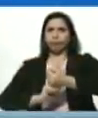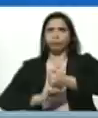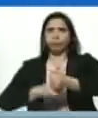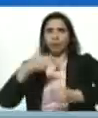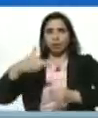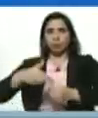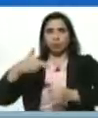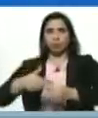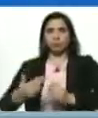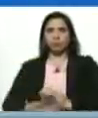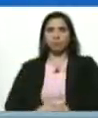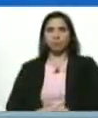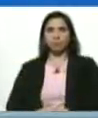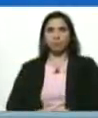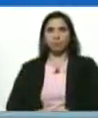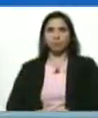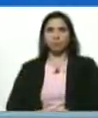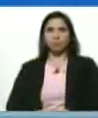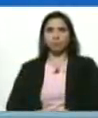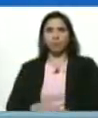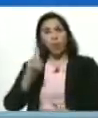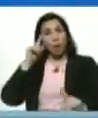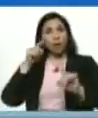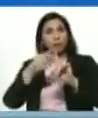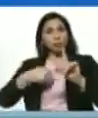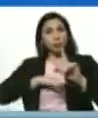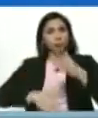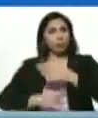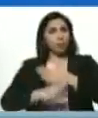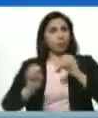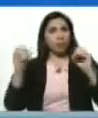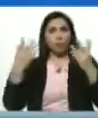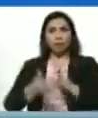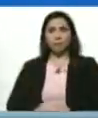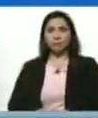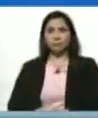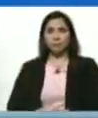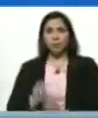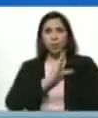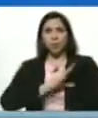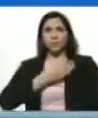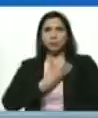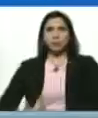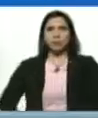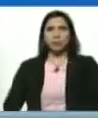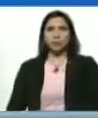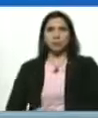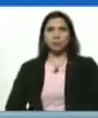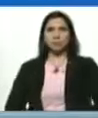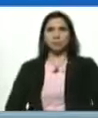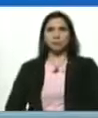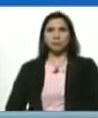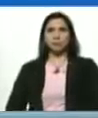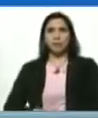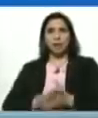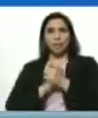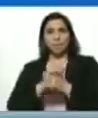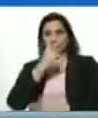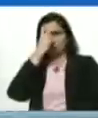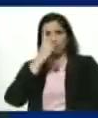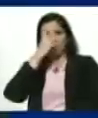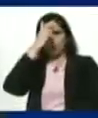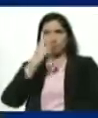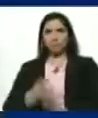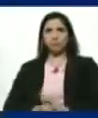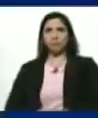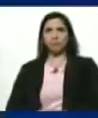gasolina son un objetivo que vamos a lograr señores de la comisión presidencial compañero tareck al